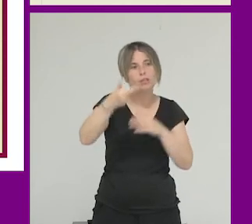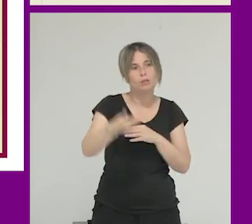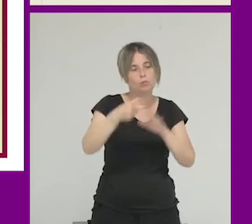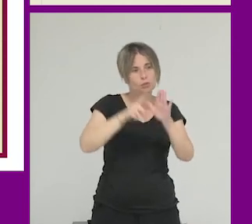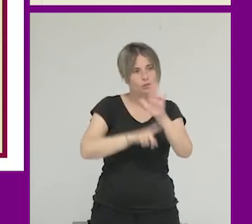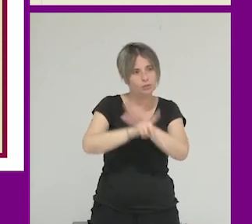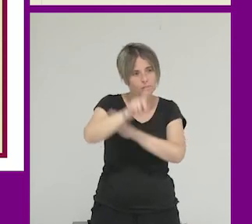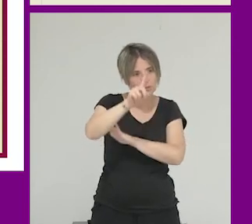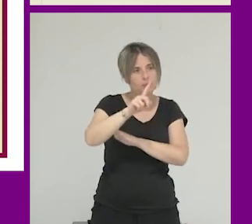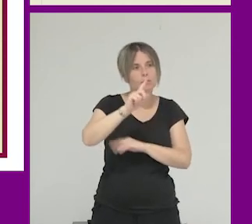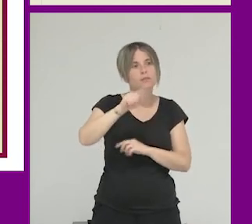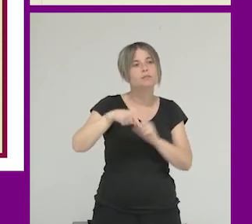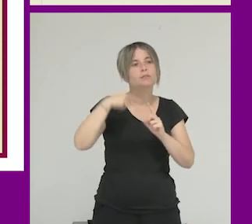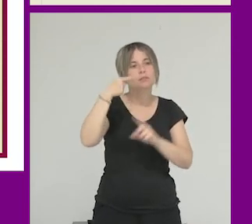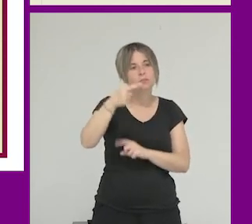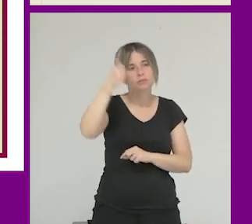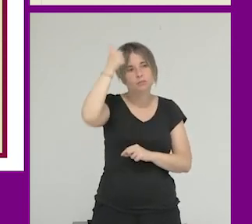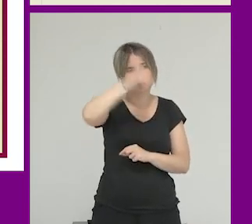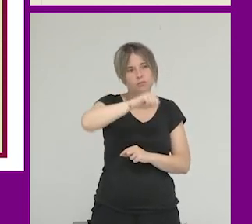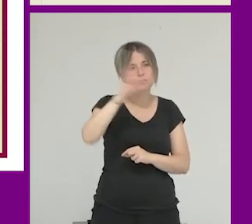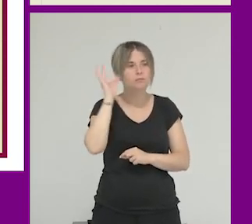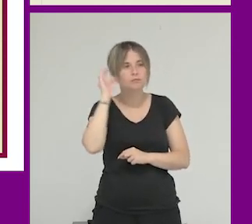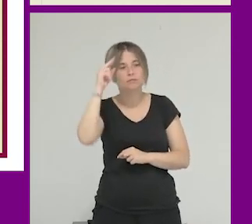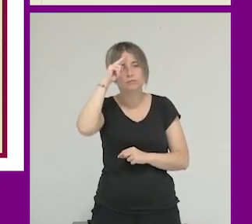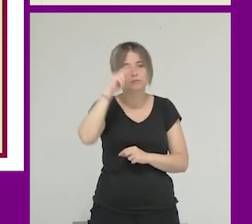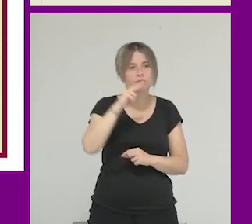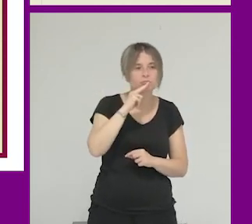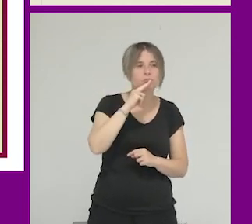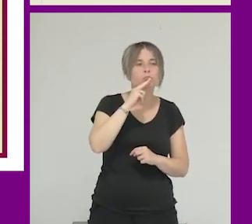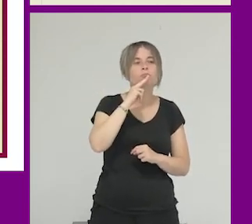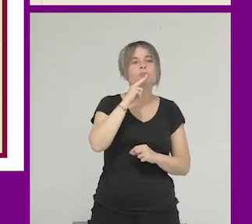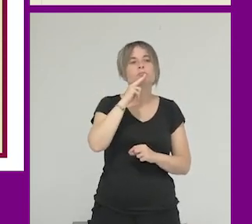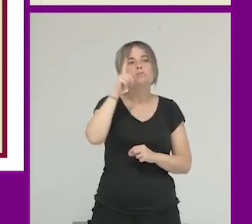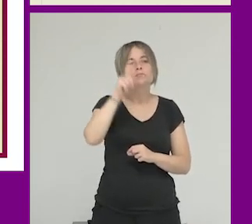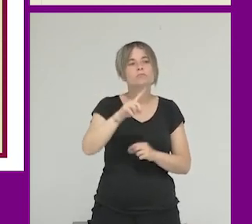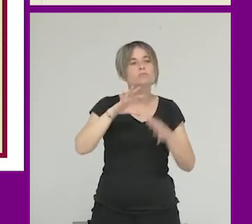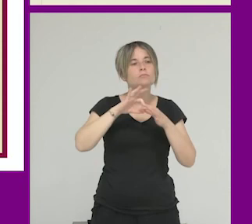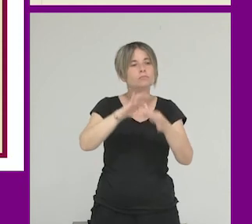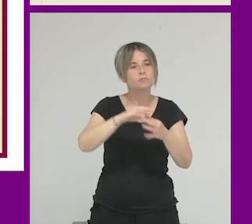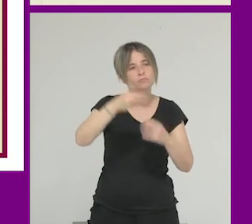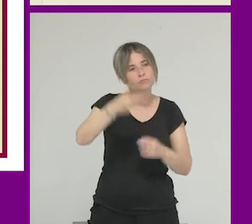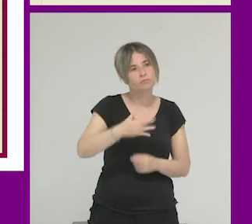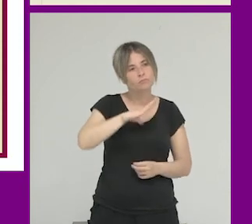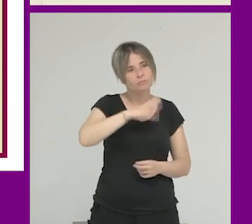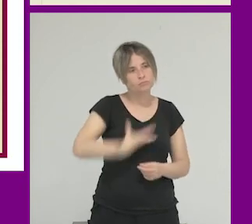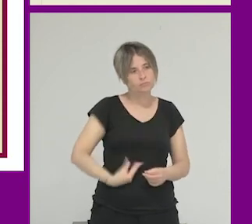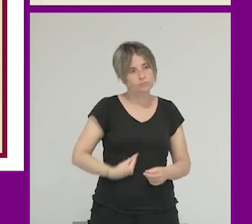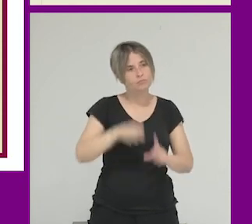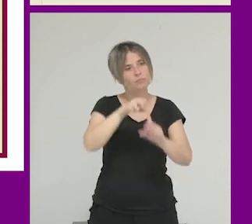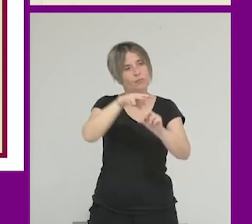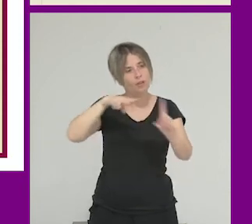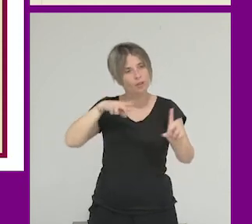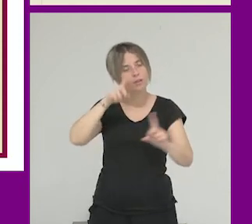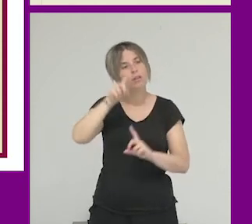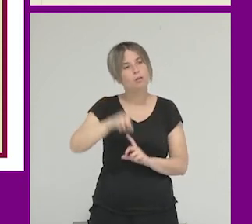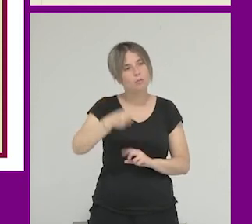gero maskulinitatea eta zazuna, hor oso garrantzitsua da adibidez trans ikuspegitik zelan